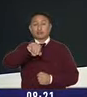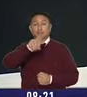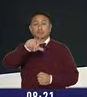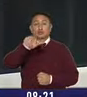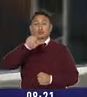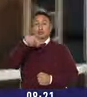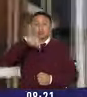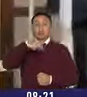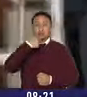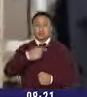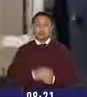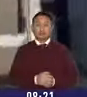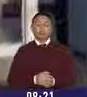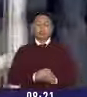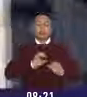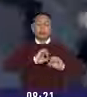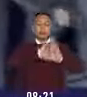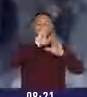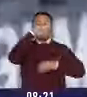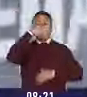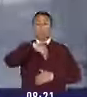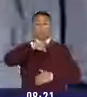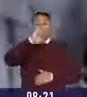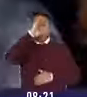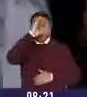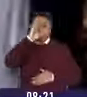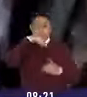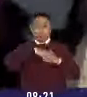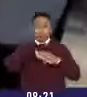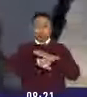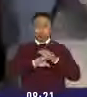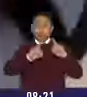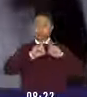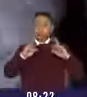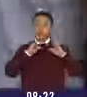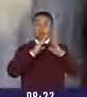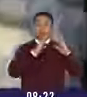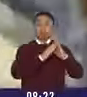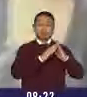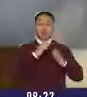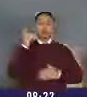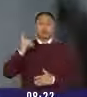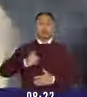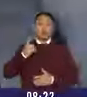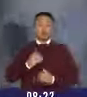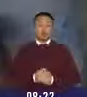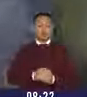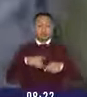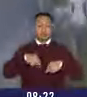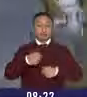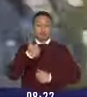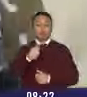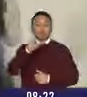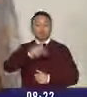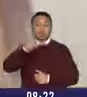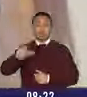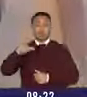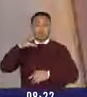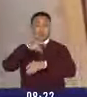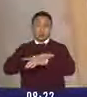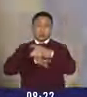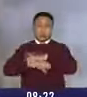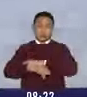de las redes sociales que la madrugada de este martes la Policía Nacional realizó varios allanamientos en Durán y logró detener a 10 presuntos integrantes